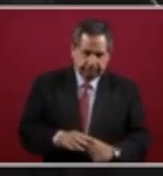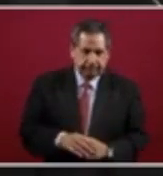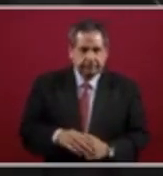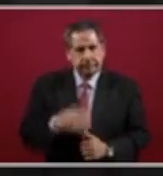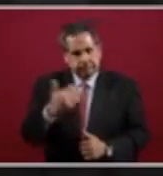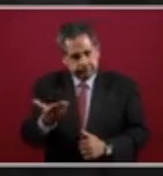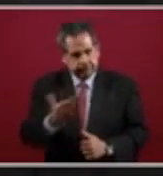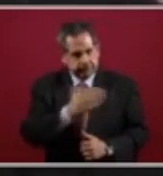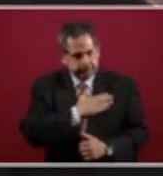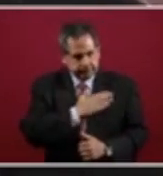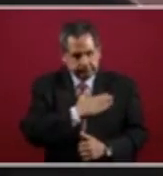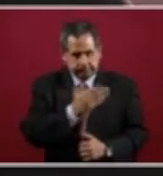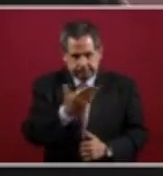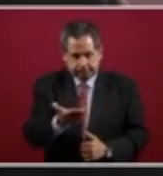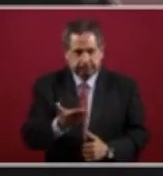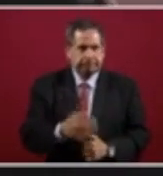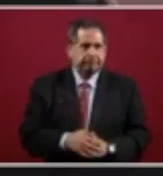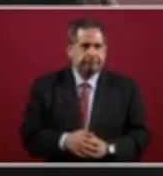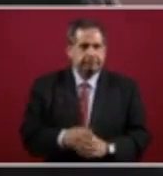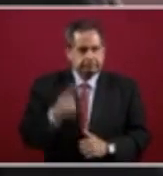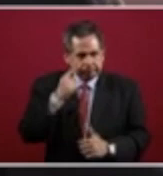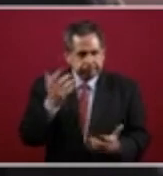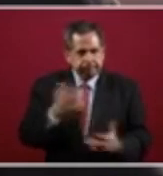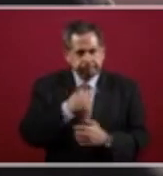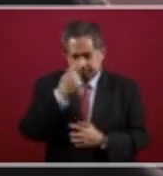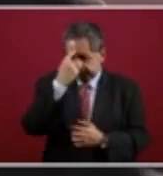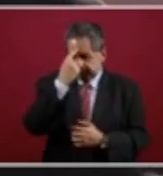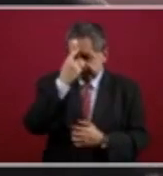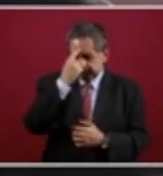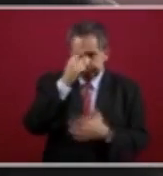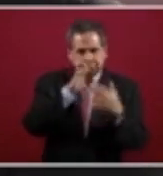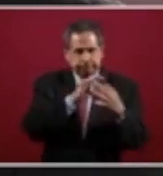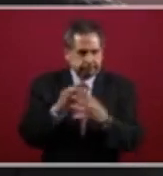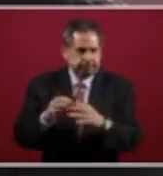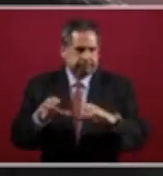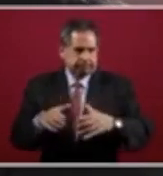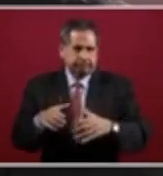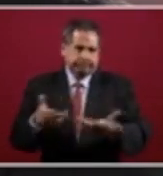es un llamado a que actúen de manera consecuente.